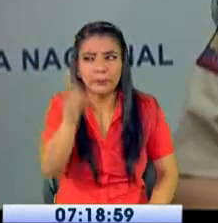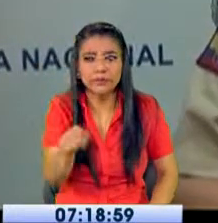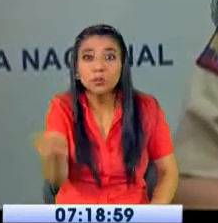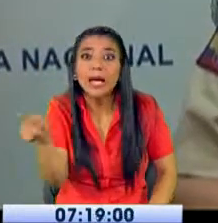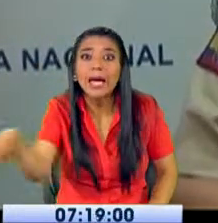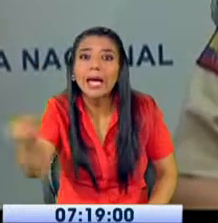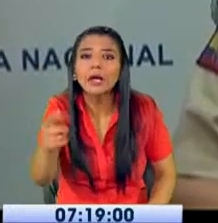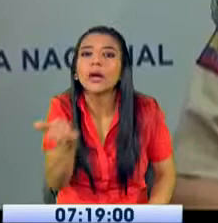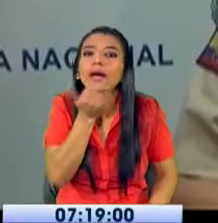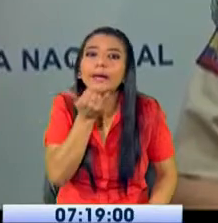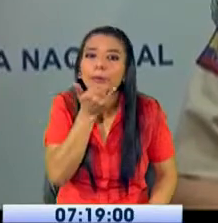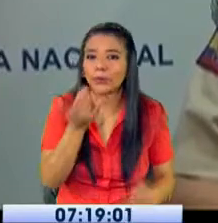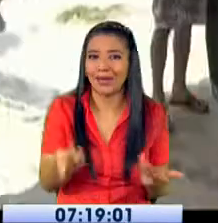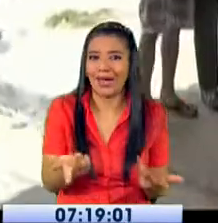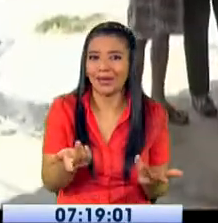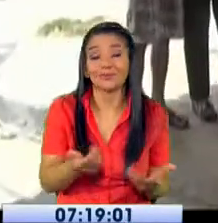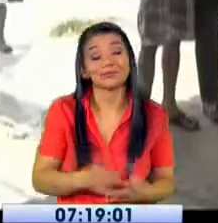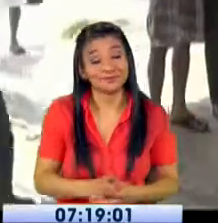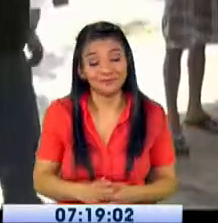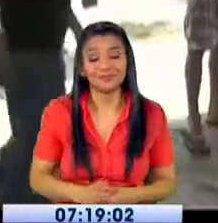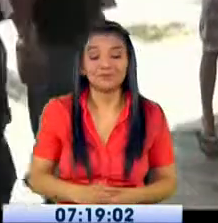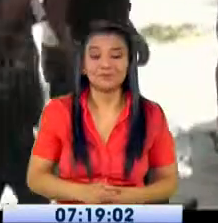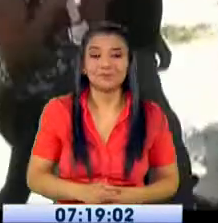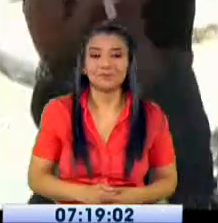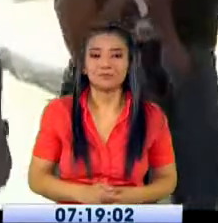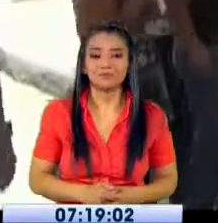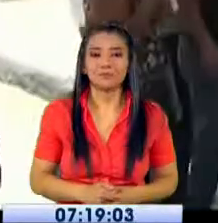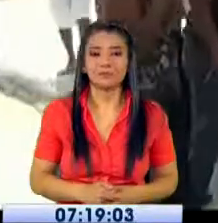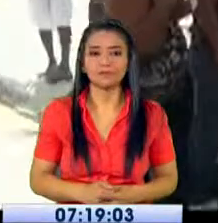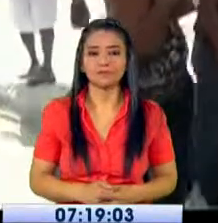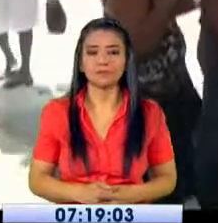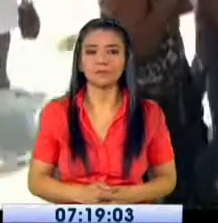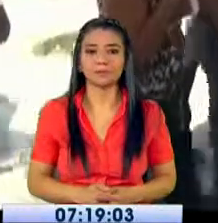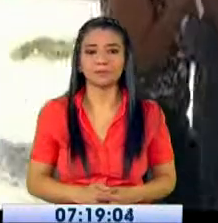al que le querían asesinar. De Manta, provincia de Manabí, informó Wendy Delgado.